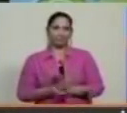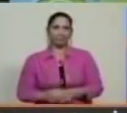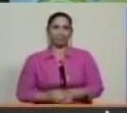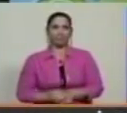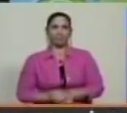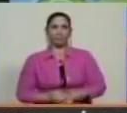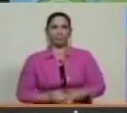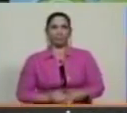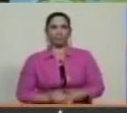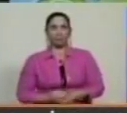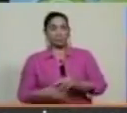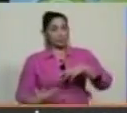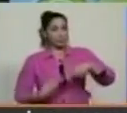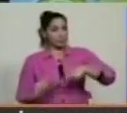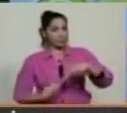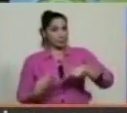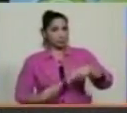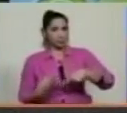En revolución,